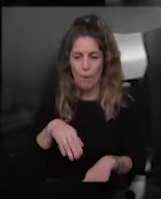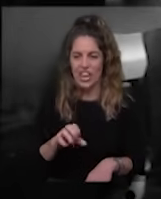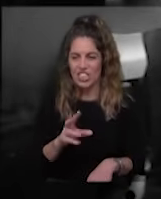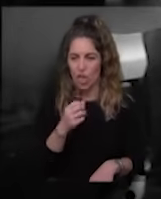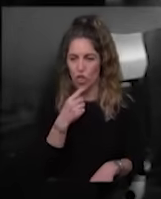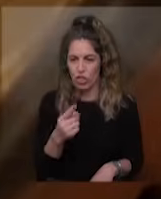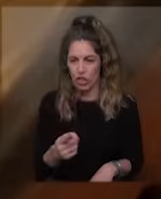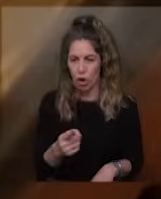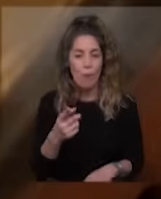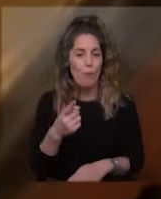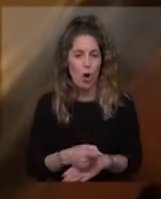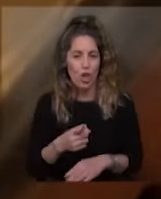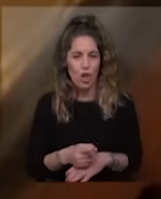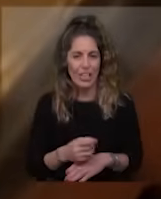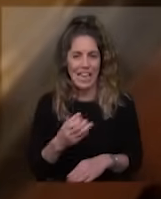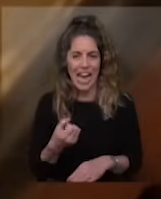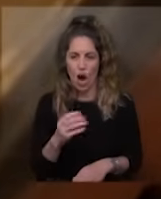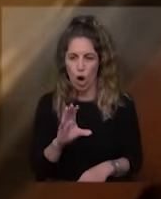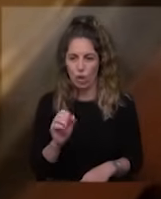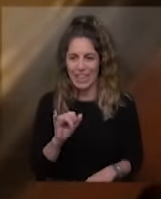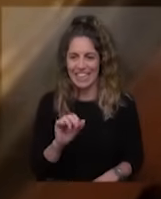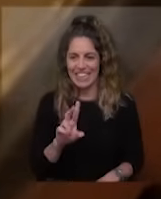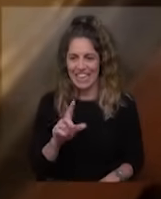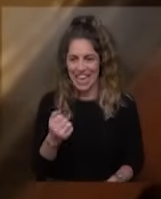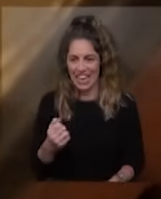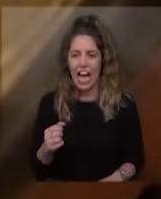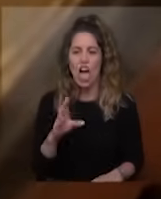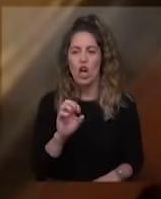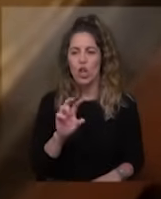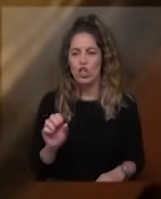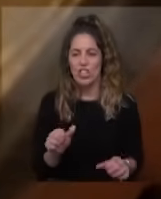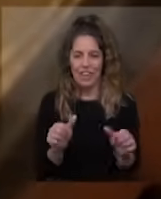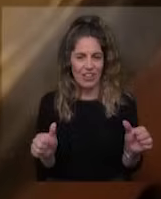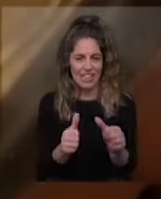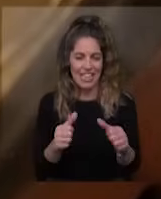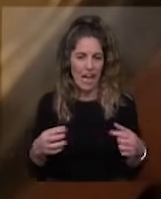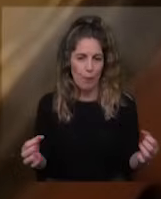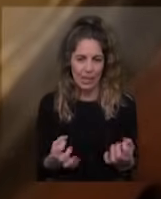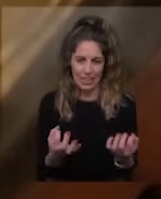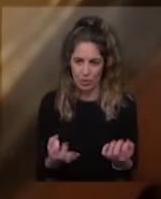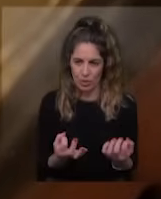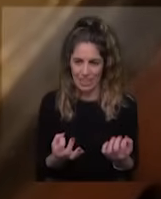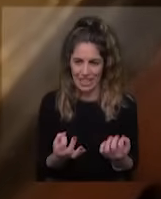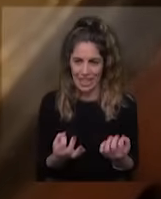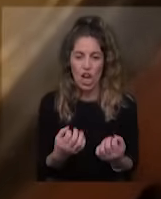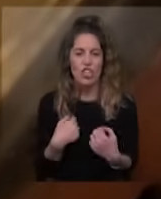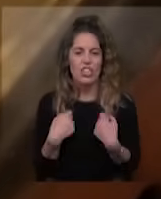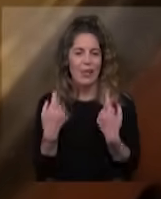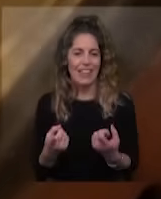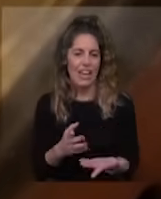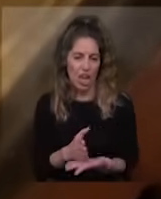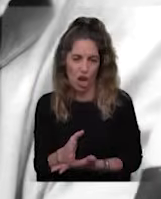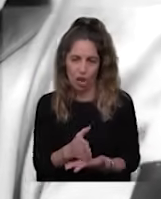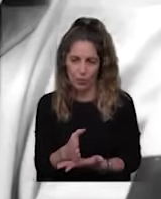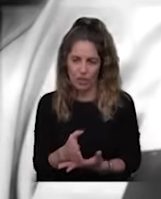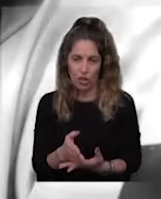que por orden de Acosta y Lara crosas iba a realizar algunos operativos especiales y que por lo tanto debía prestarle toda la colaboración